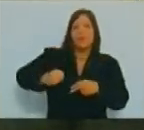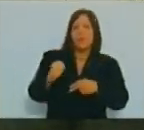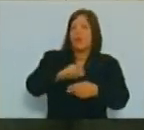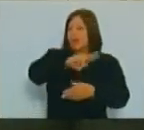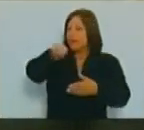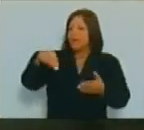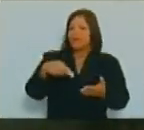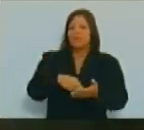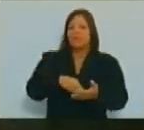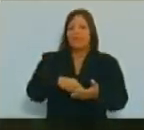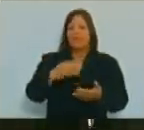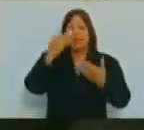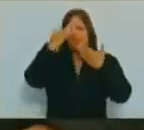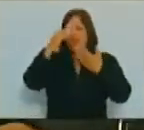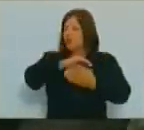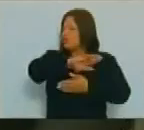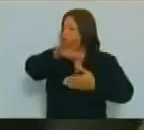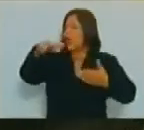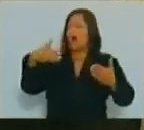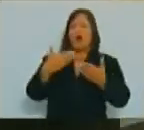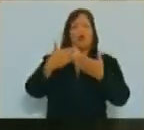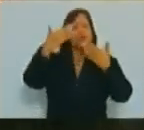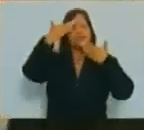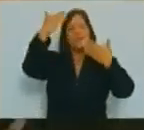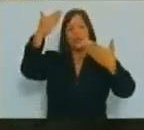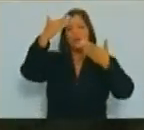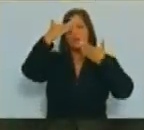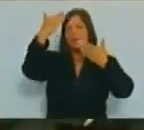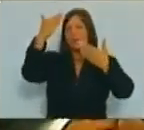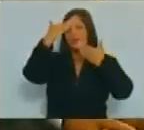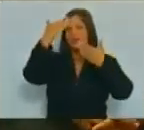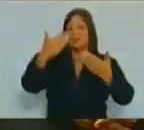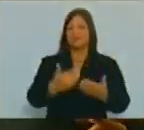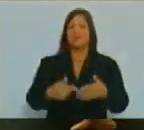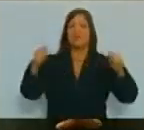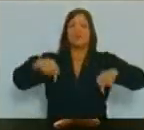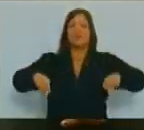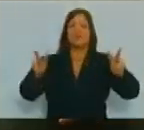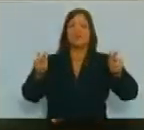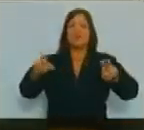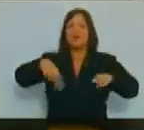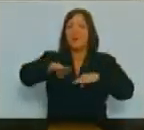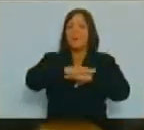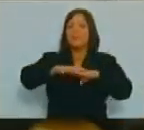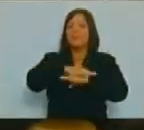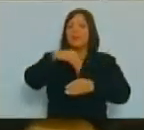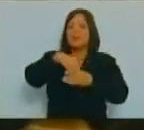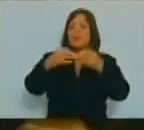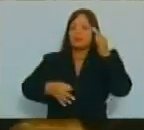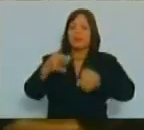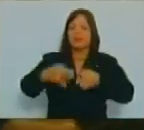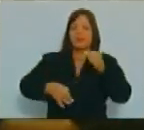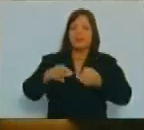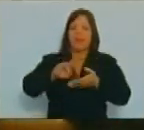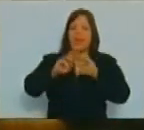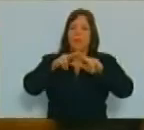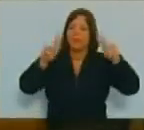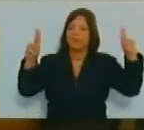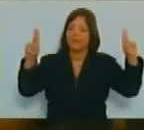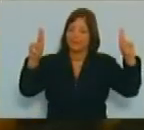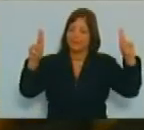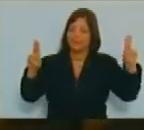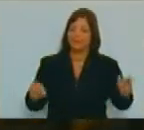nacional todo absolutamente todo de este nuestro ministerio del poder popular para interior justicia y